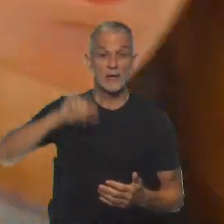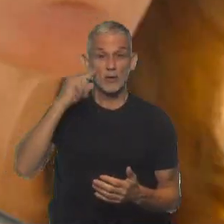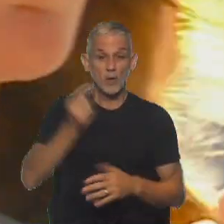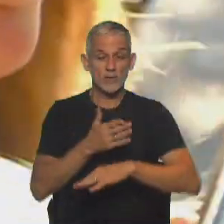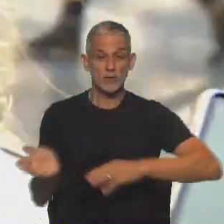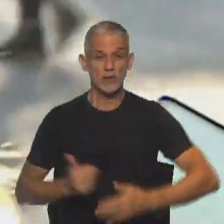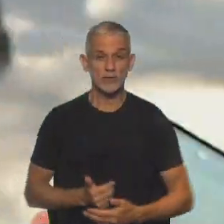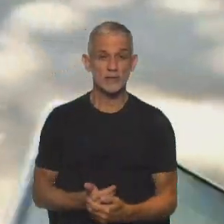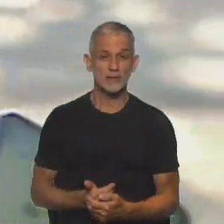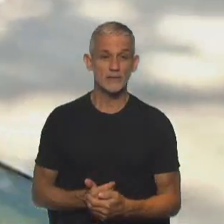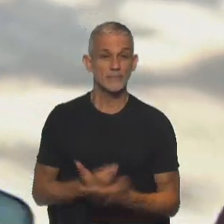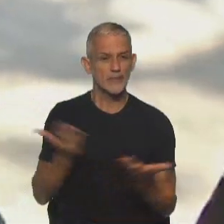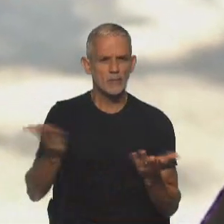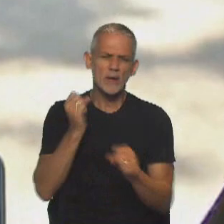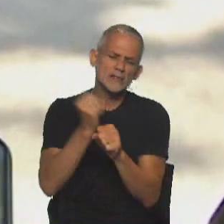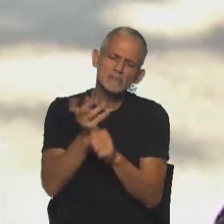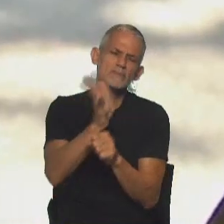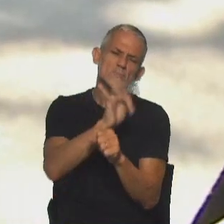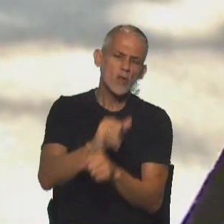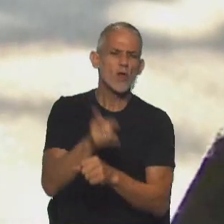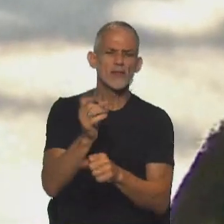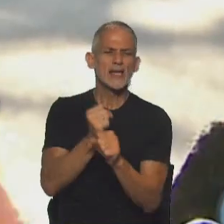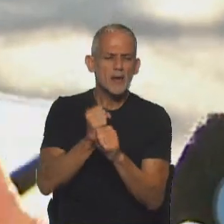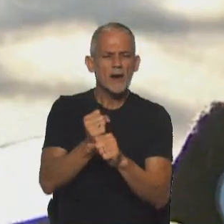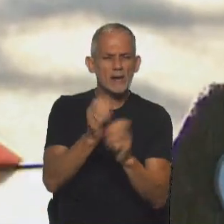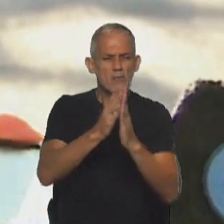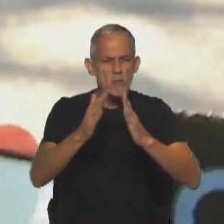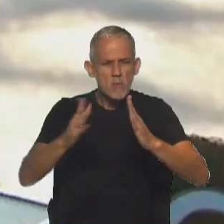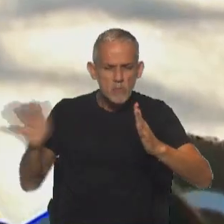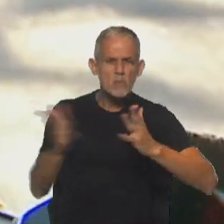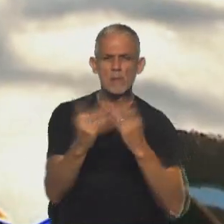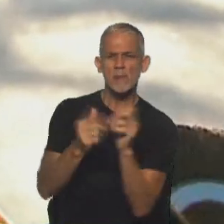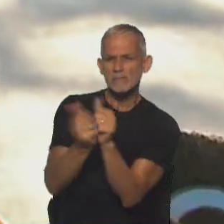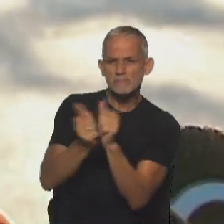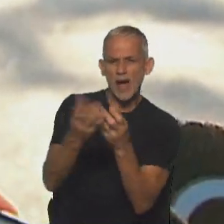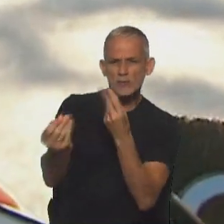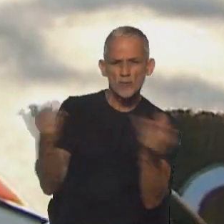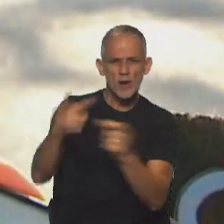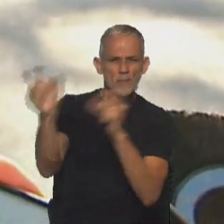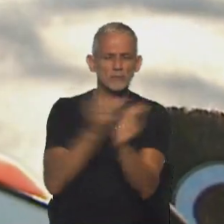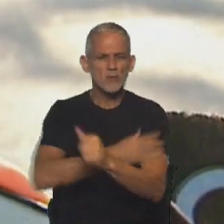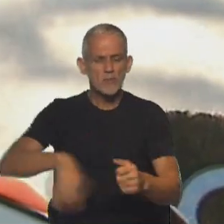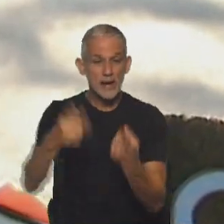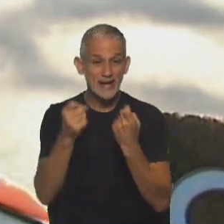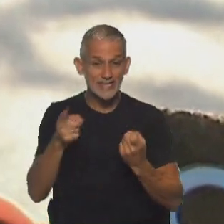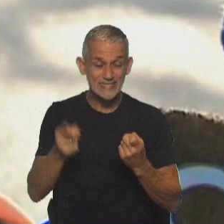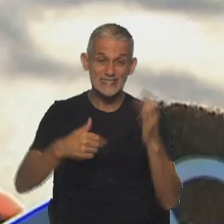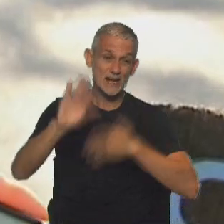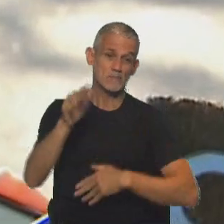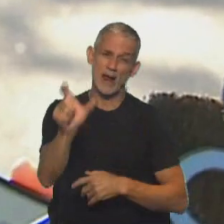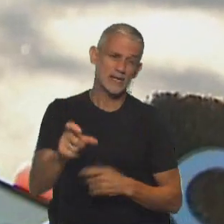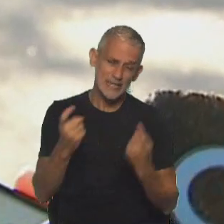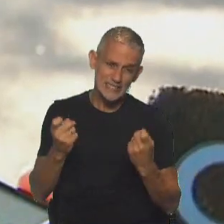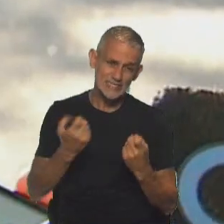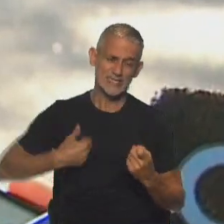El presidente de la Nación... No, estoy trabajando todos los días en la gestión, en tratar de estar al lado de los más vulnerables, en trabajar junto a los más necesitados de